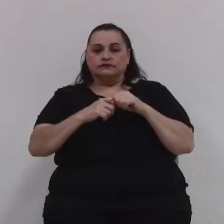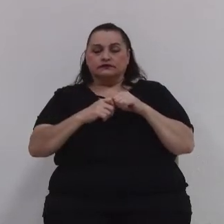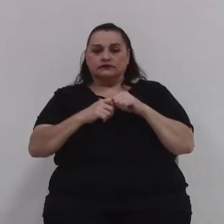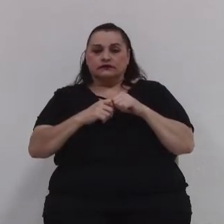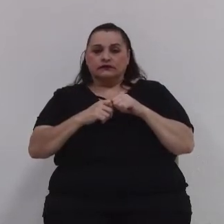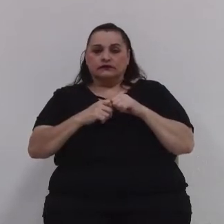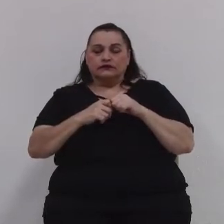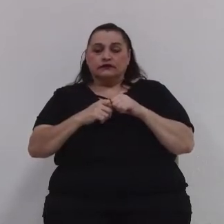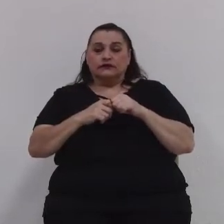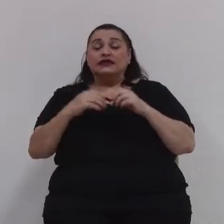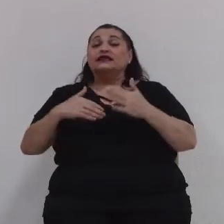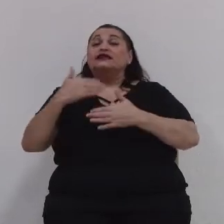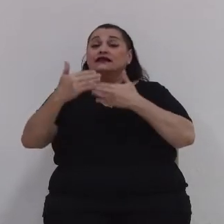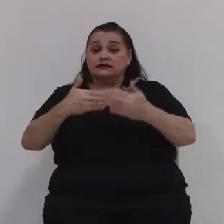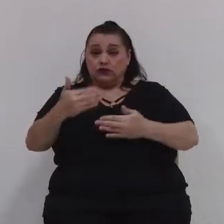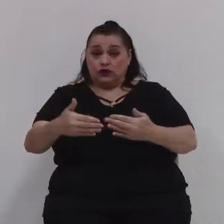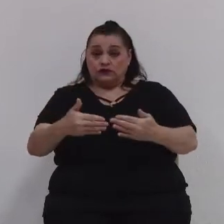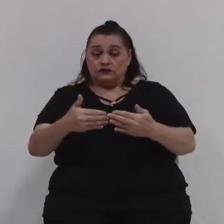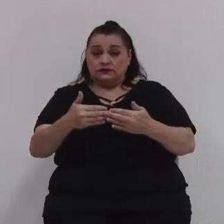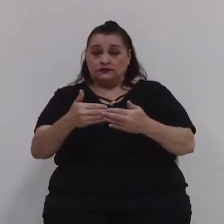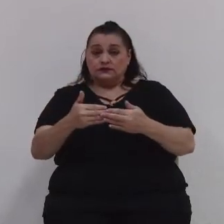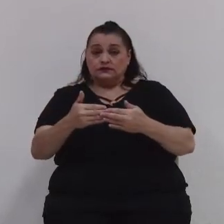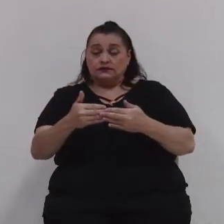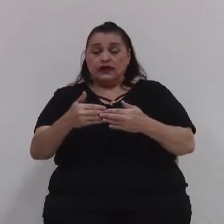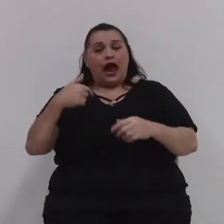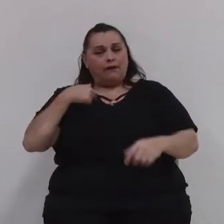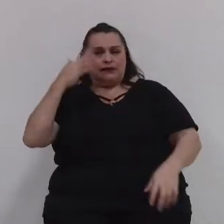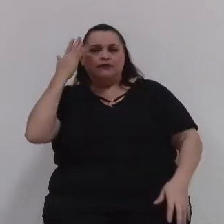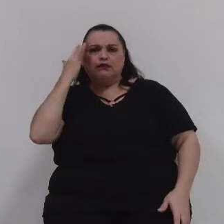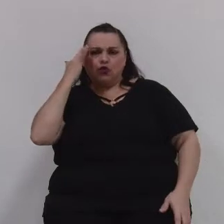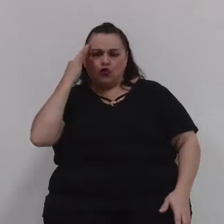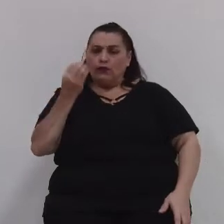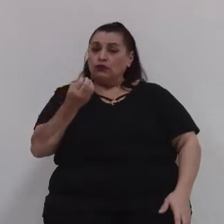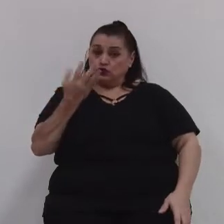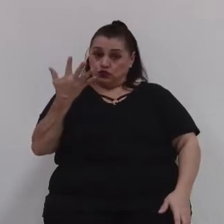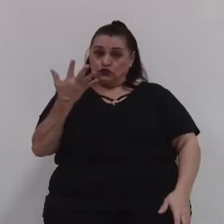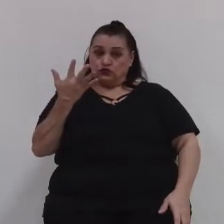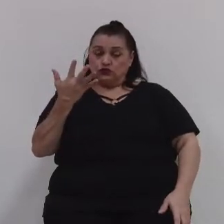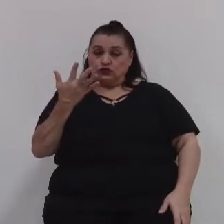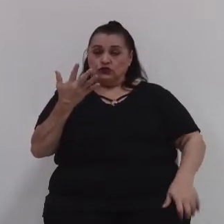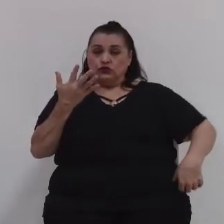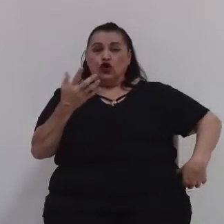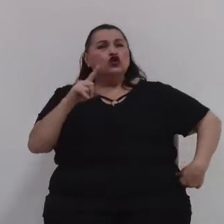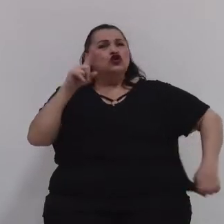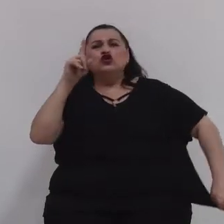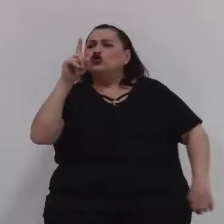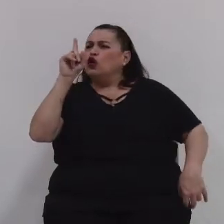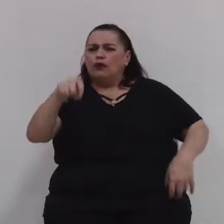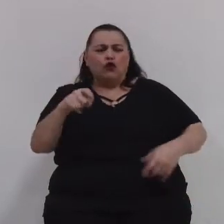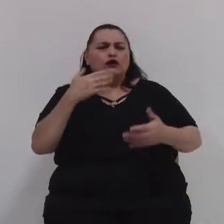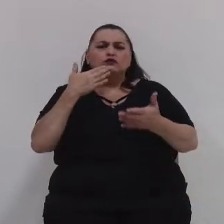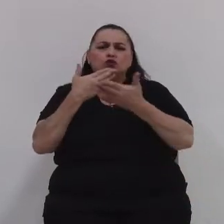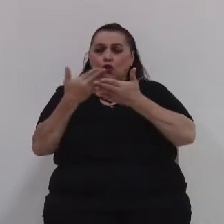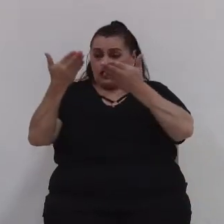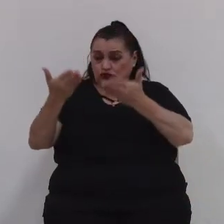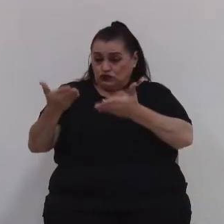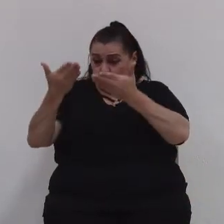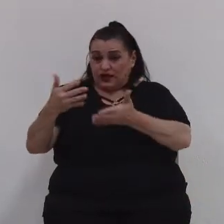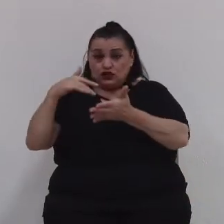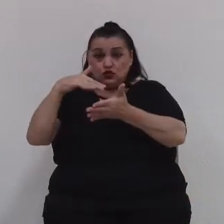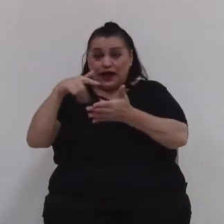Y luego, a mí me preocupa muchísimo, no podemos tener buenos estudiantes que